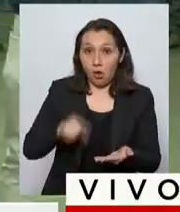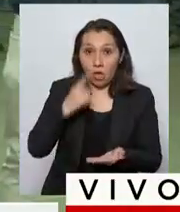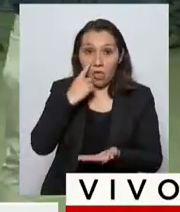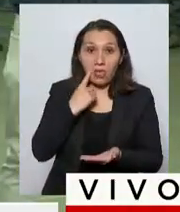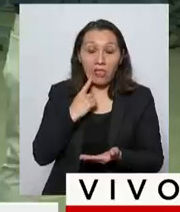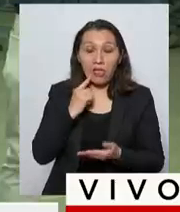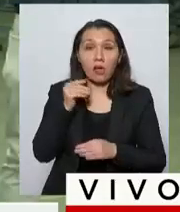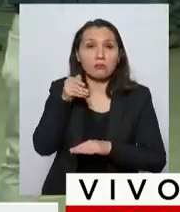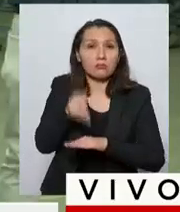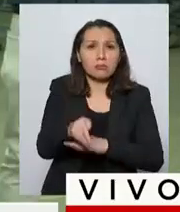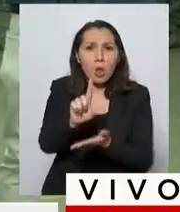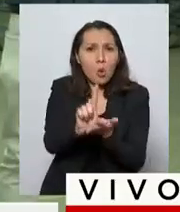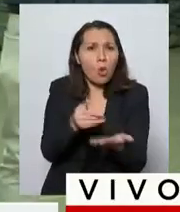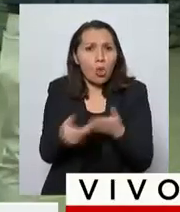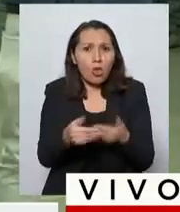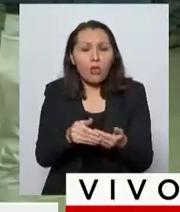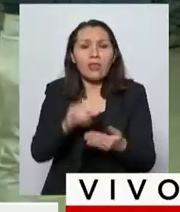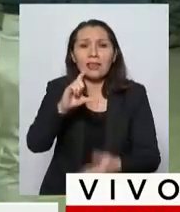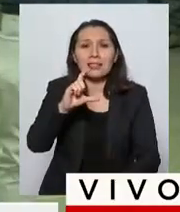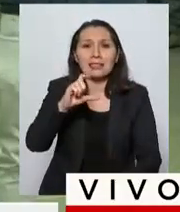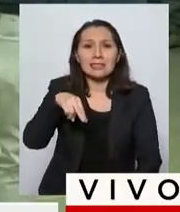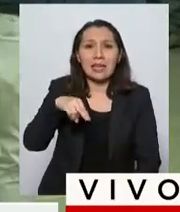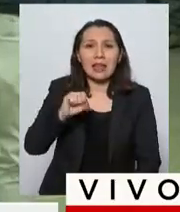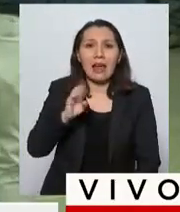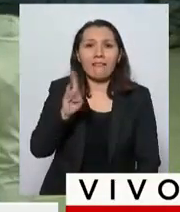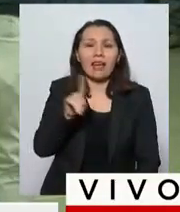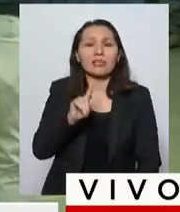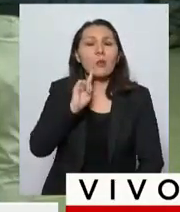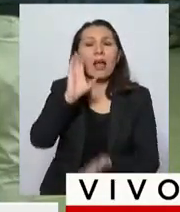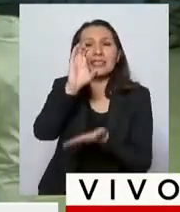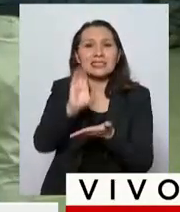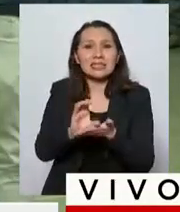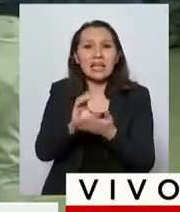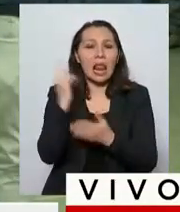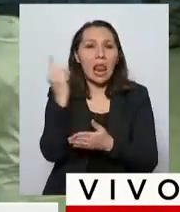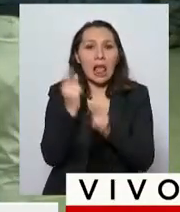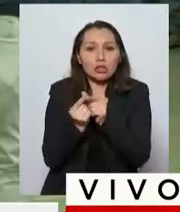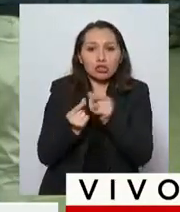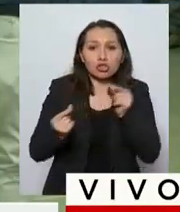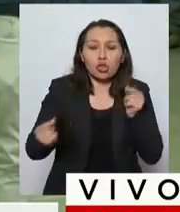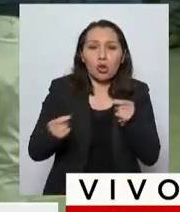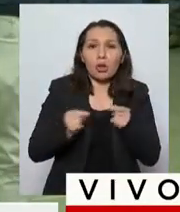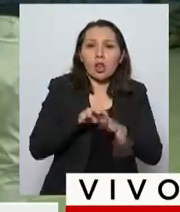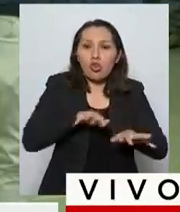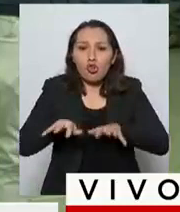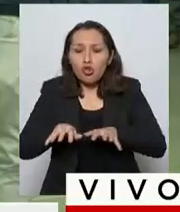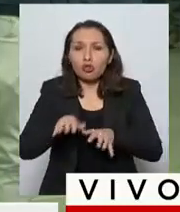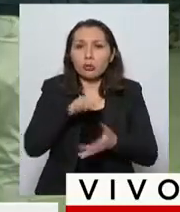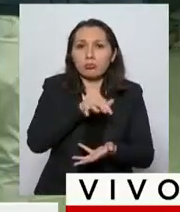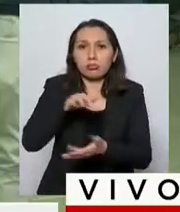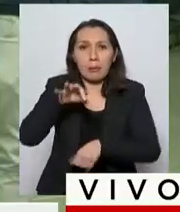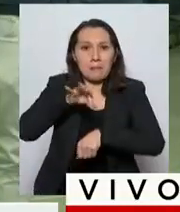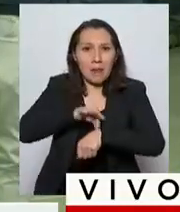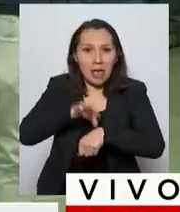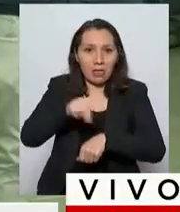las bodegas de Senabast, la Central Nacional de Abastecimiento de Insumos Médicos de nuestro